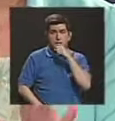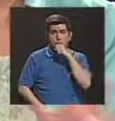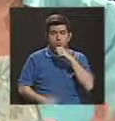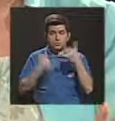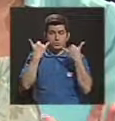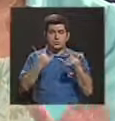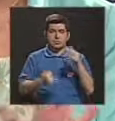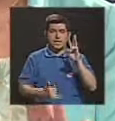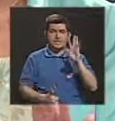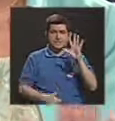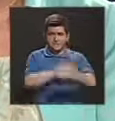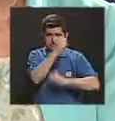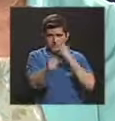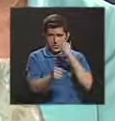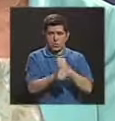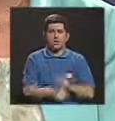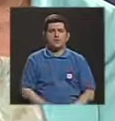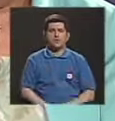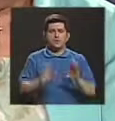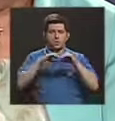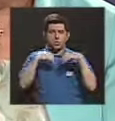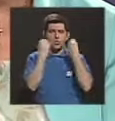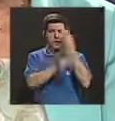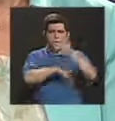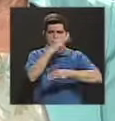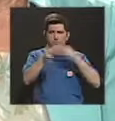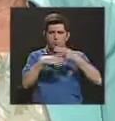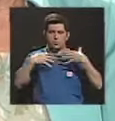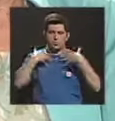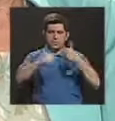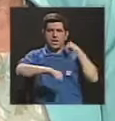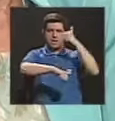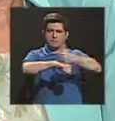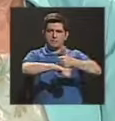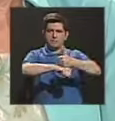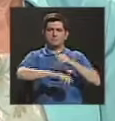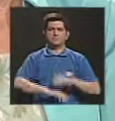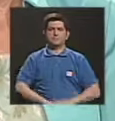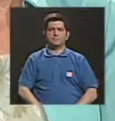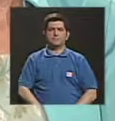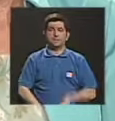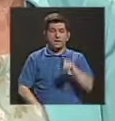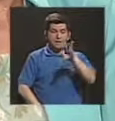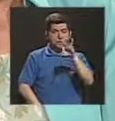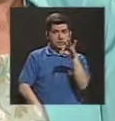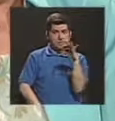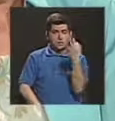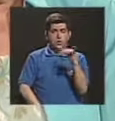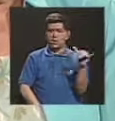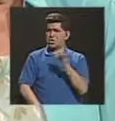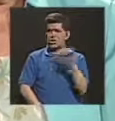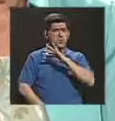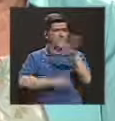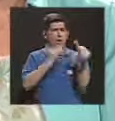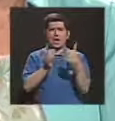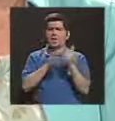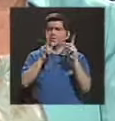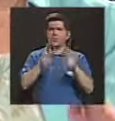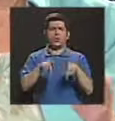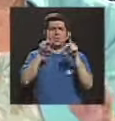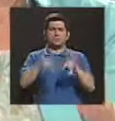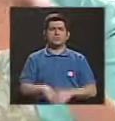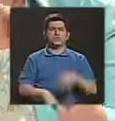cumplido 65 años, según la Organización Mundial de la Salud, y que es igual que cualquier otra